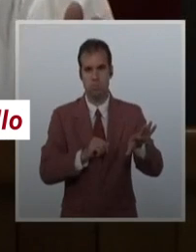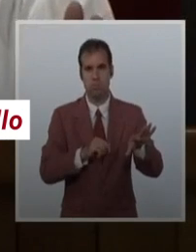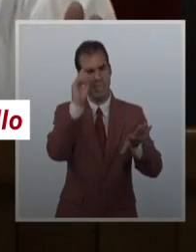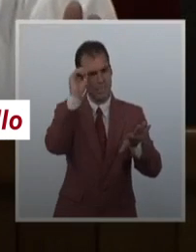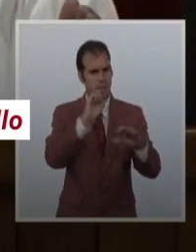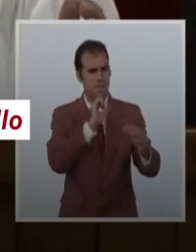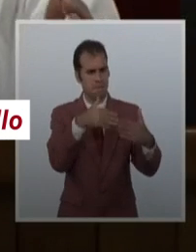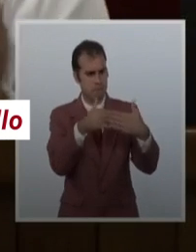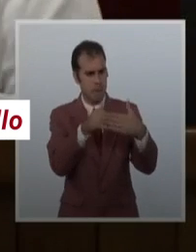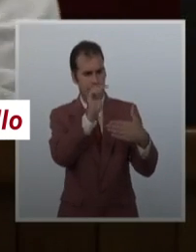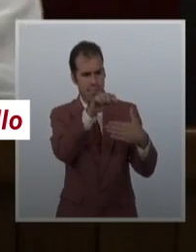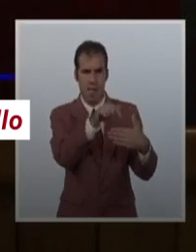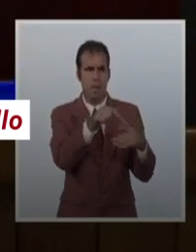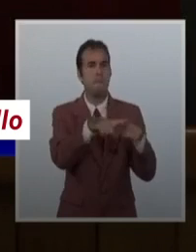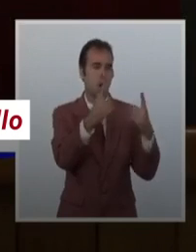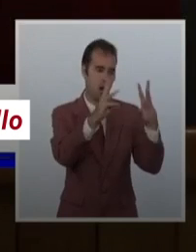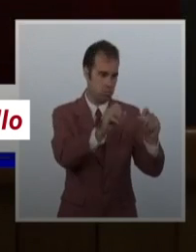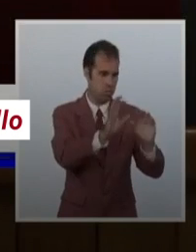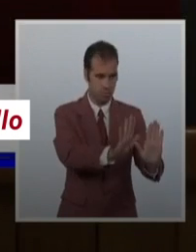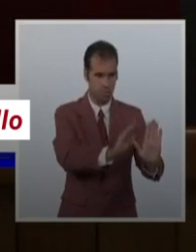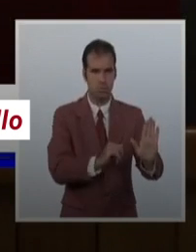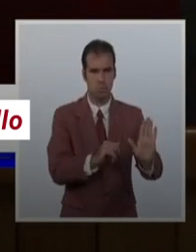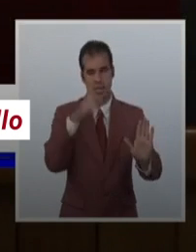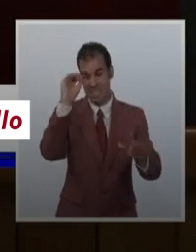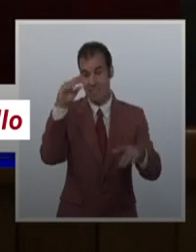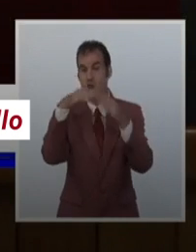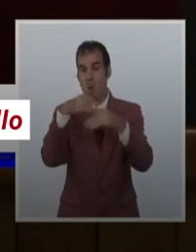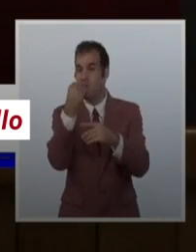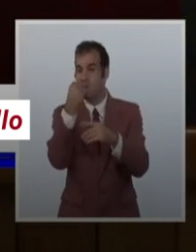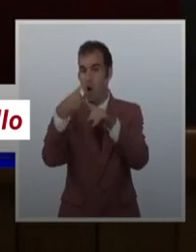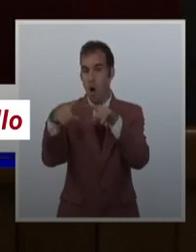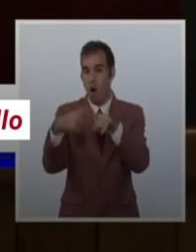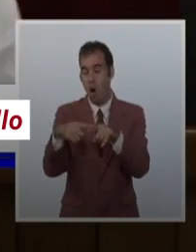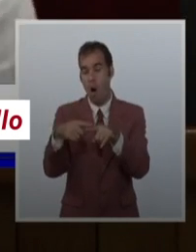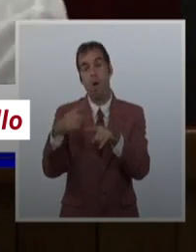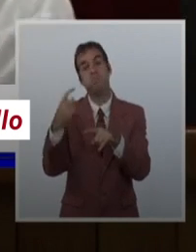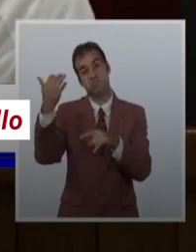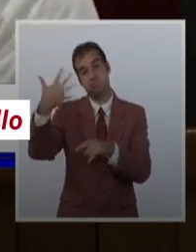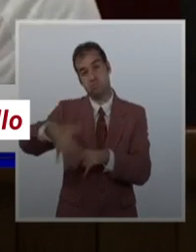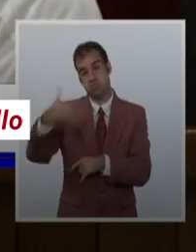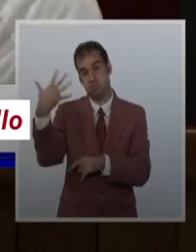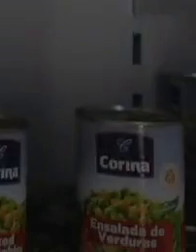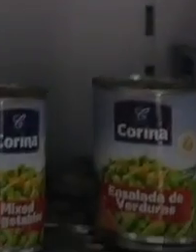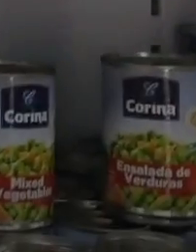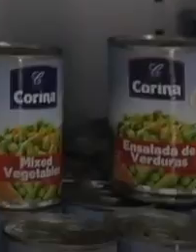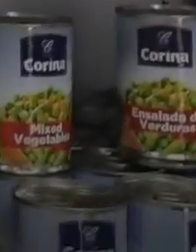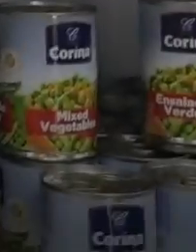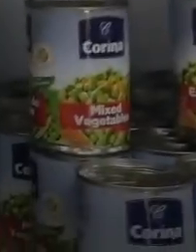con determinados resultados. El déficit de oferta, crecimiento de los precios y afectación en los